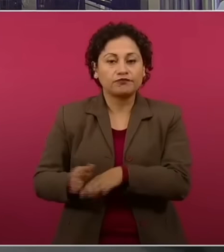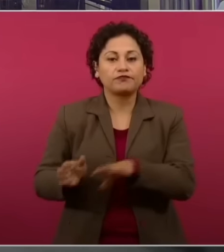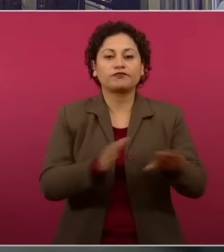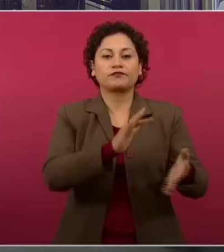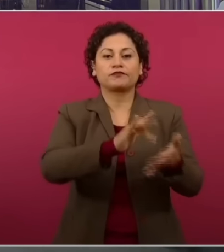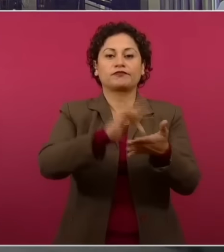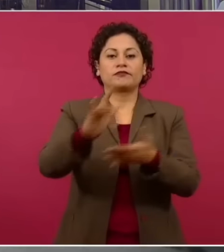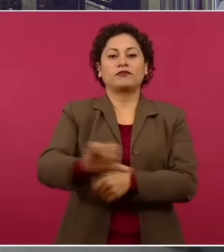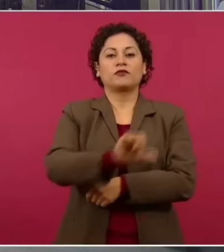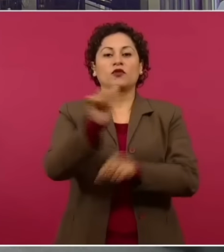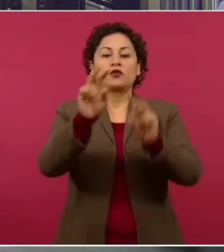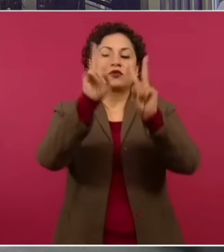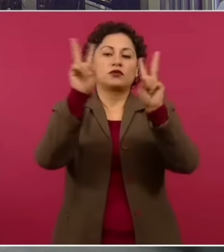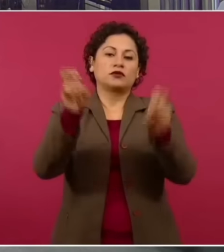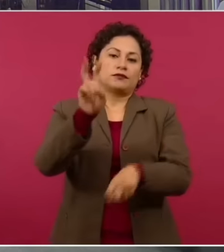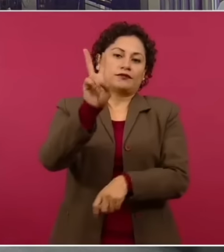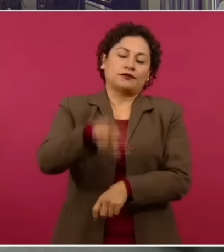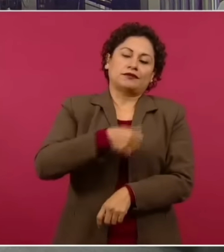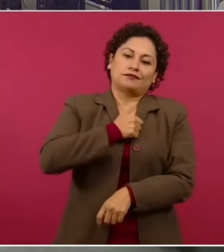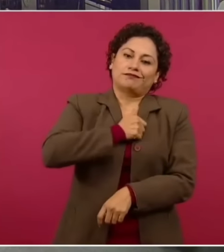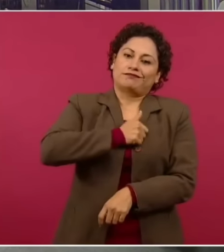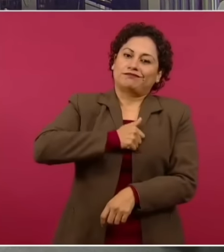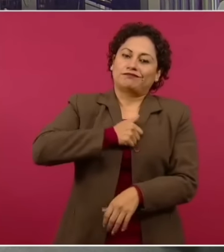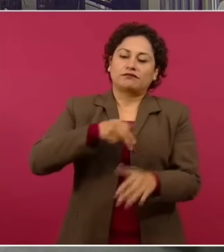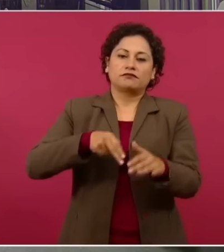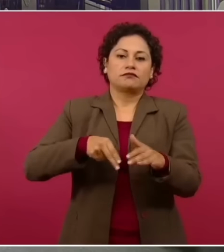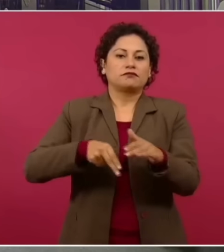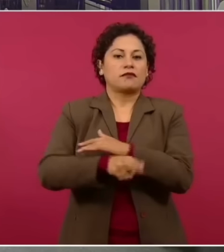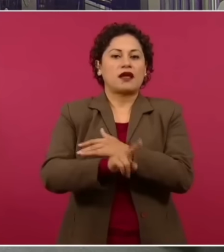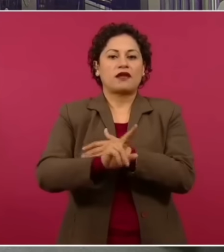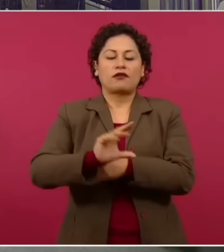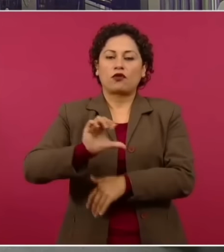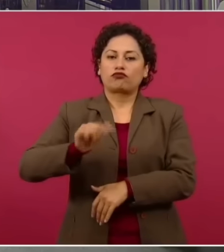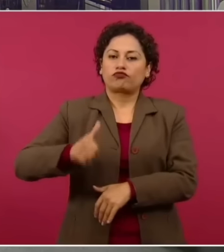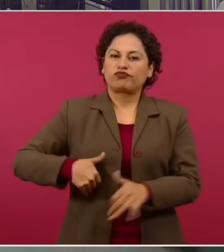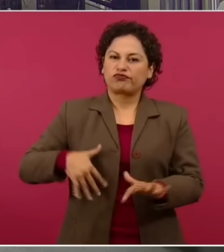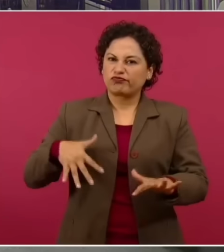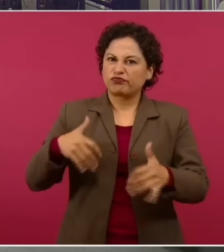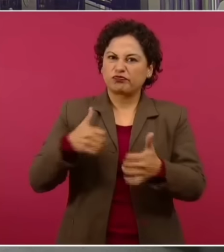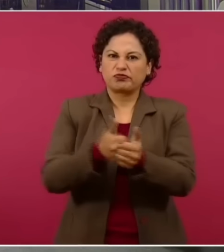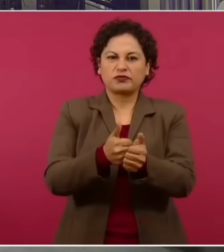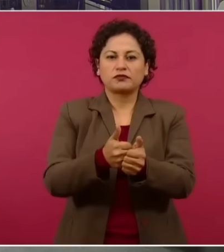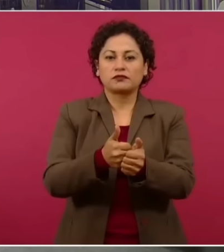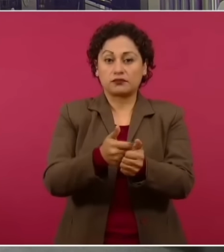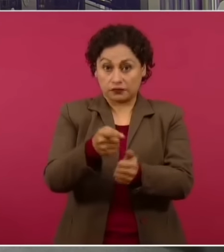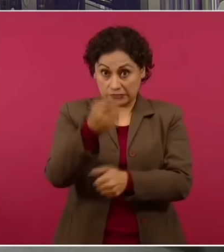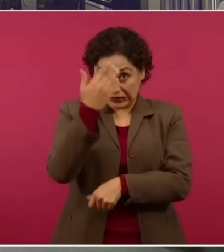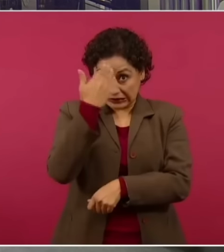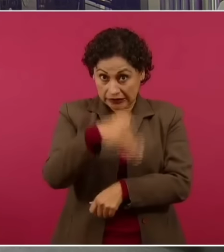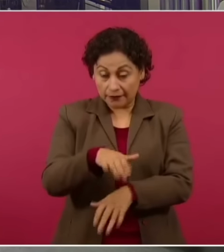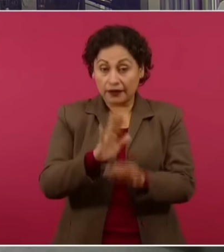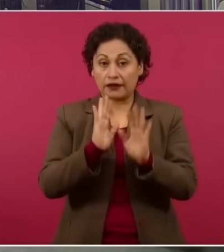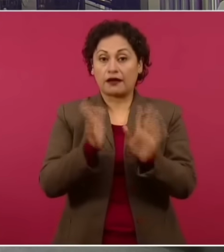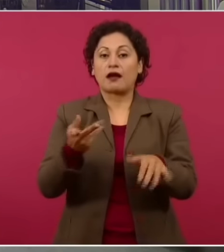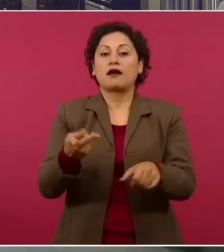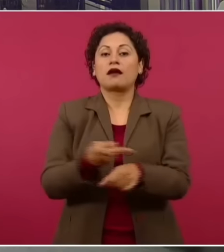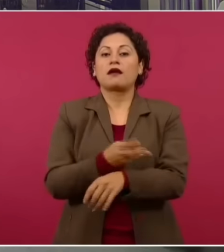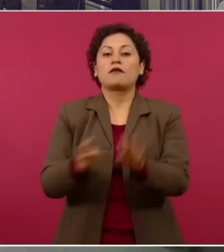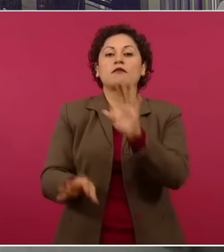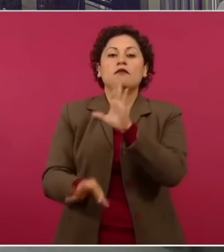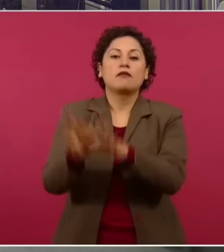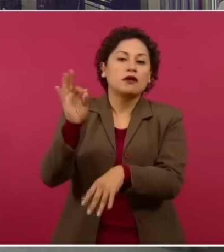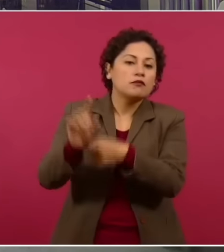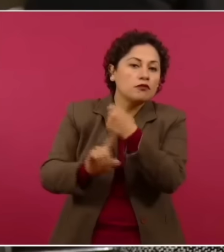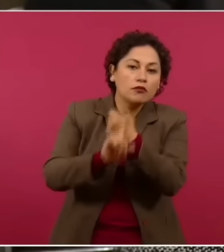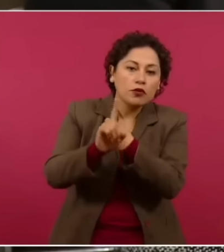Pues la tragedia del metro, presidente. La tragedia del metro, ¿ya le dieron algún reporte de lo que sucedió? ¿Cuál fue la falla? ¿Fue una falla